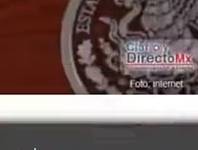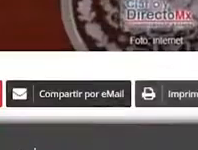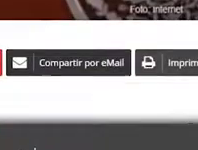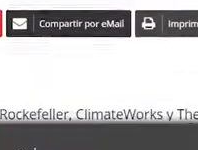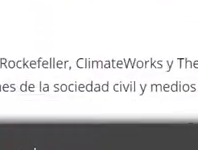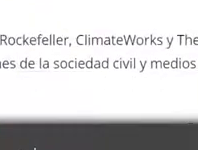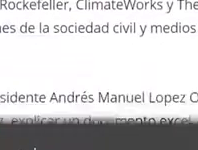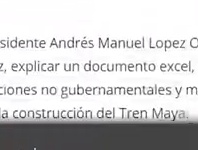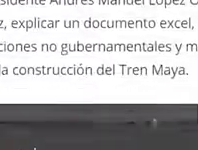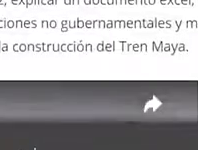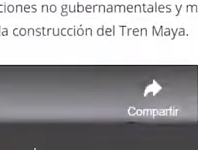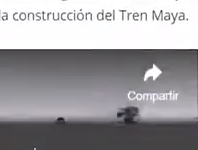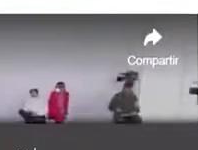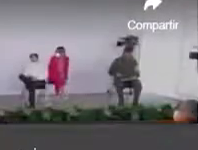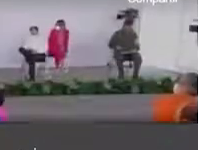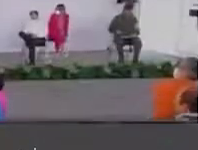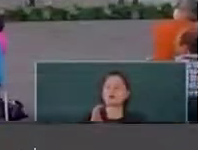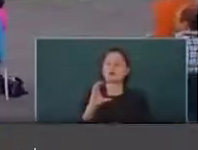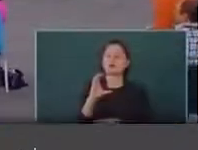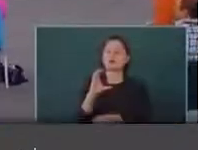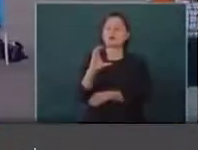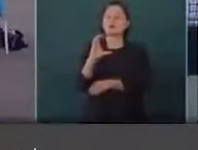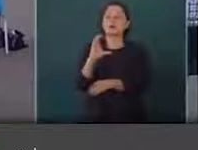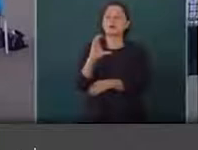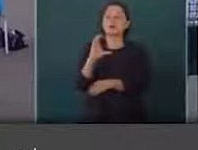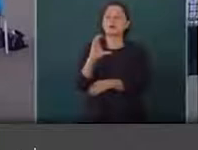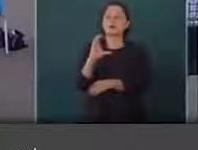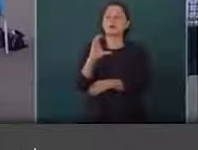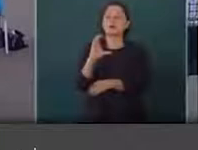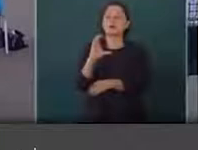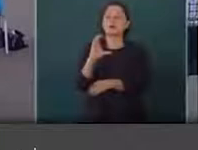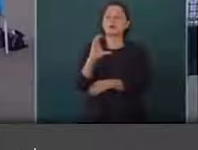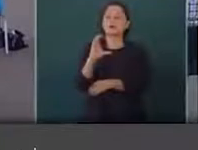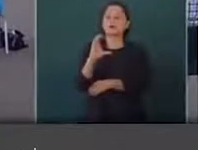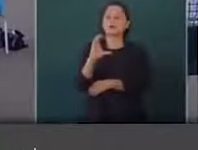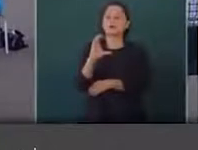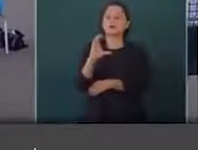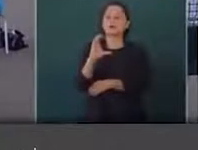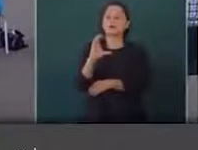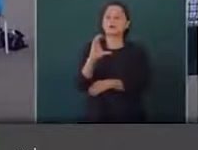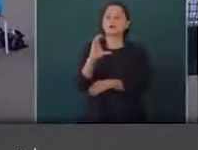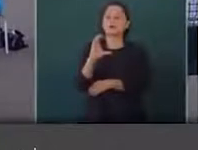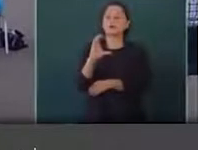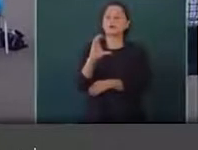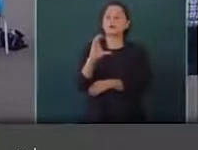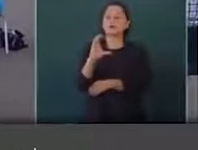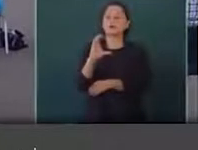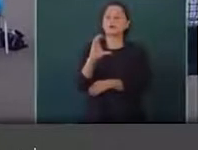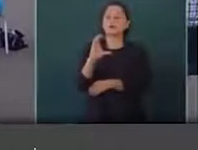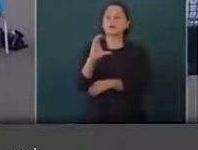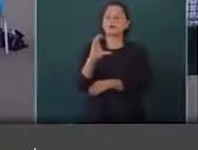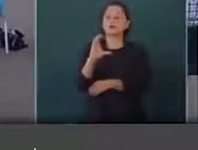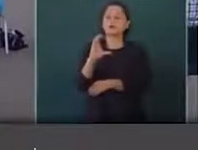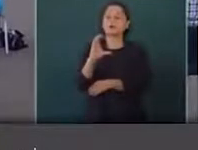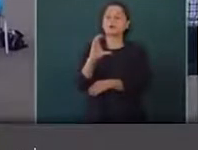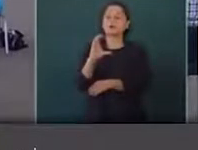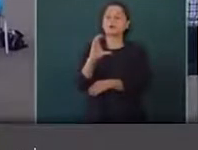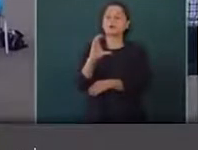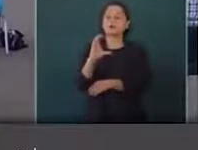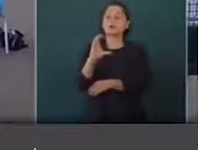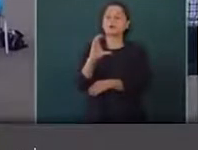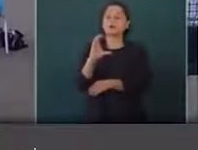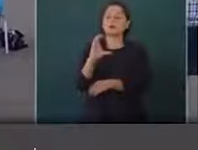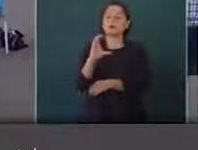Works y The National Endowment of Democracy de financiar a organizaciones de la sociedad civil y medios de comunicación en México